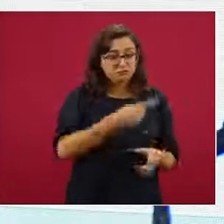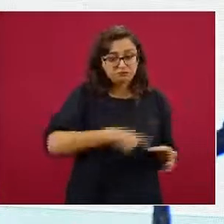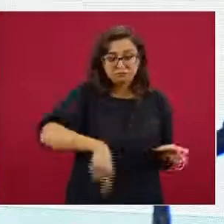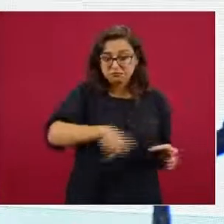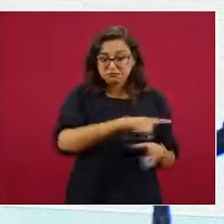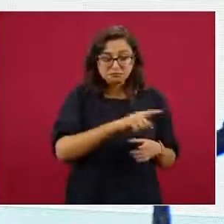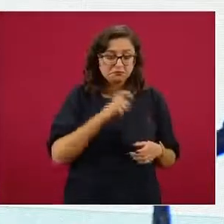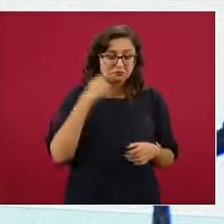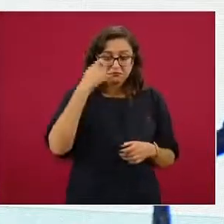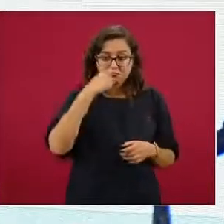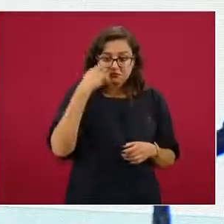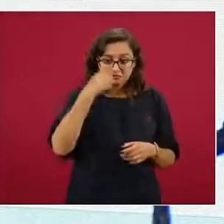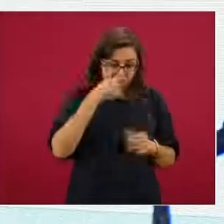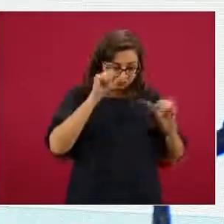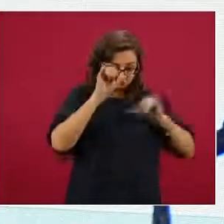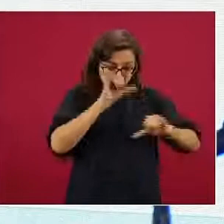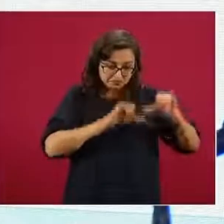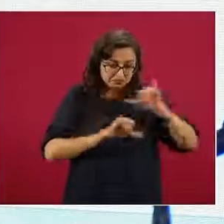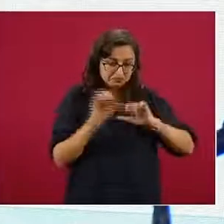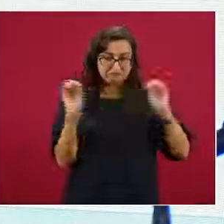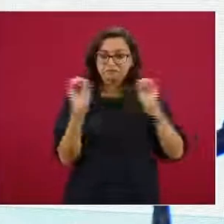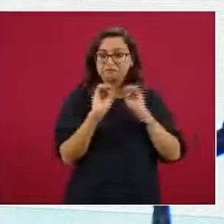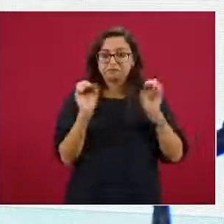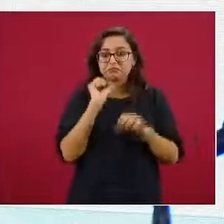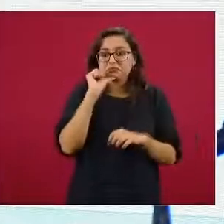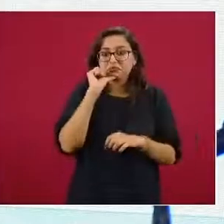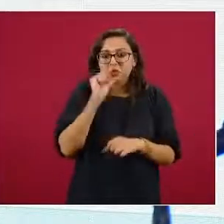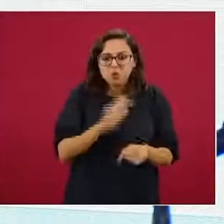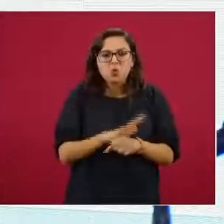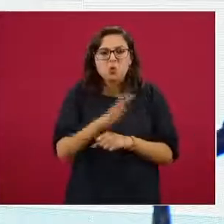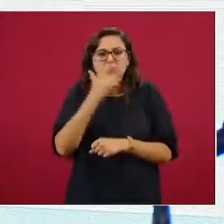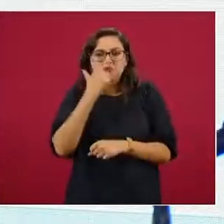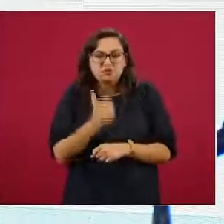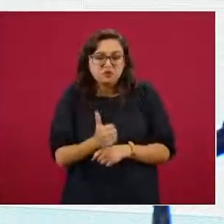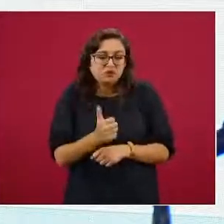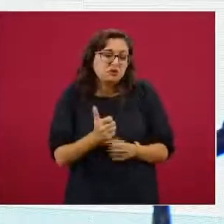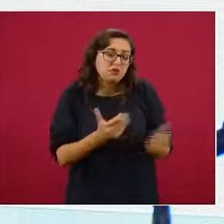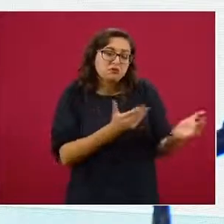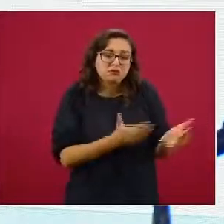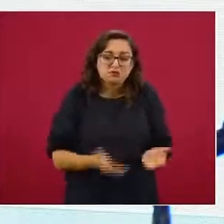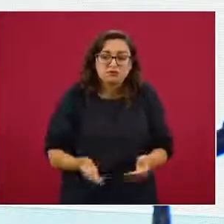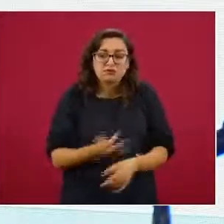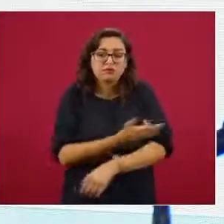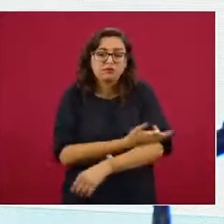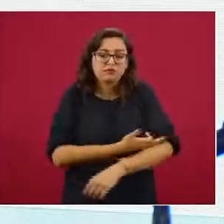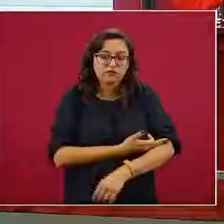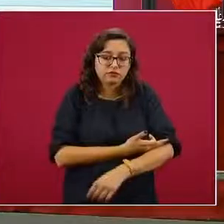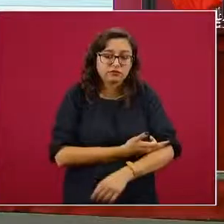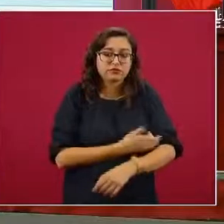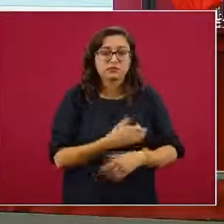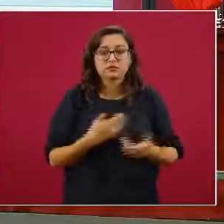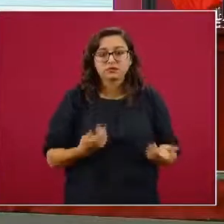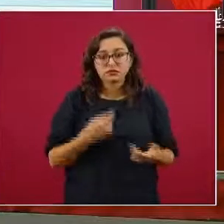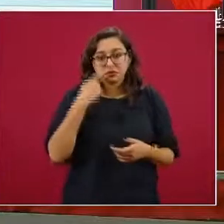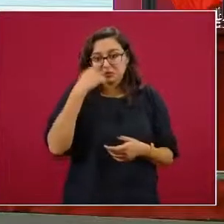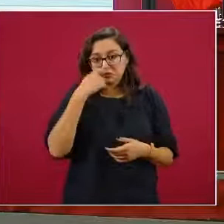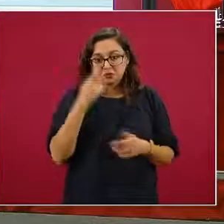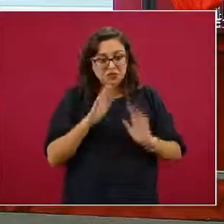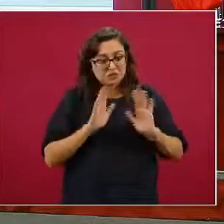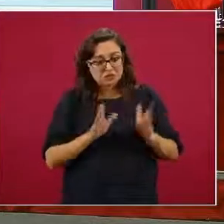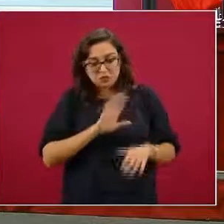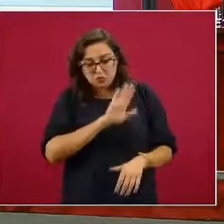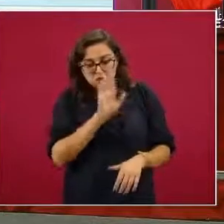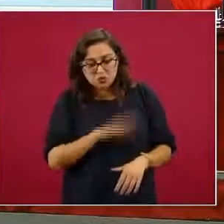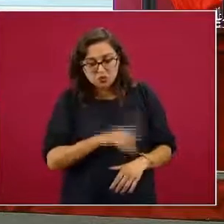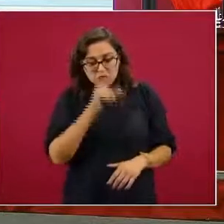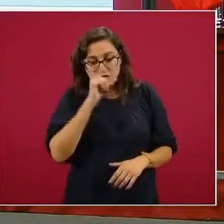una muestra para diagnóstico, por razones varias. Llegó demasiado tarde al hospital, la muestra no se pudo tomar, estaba